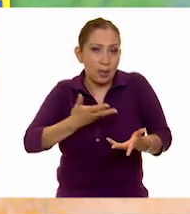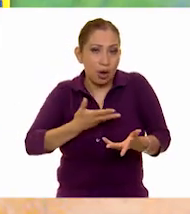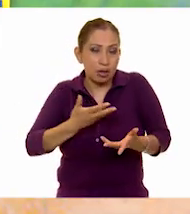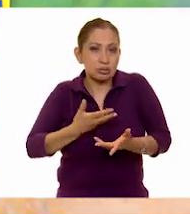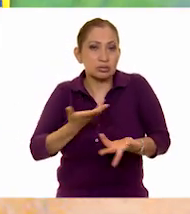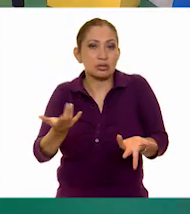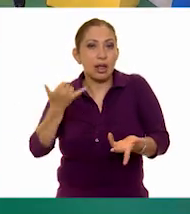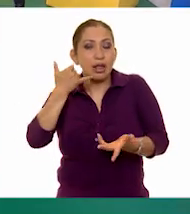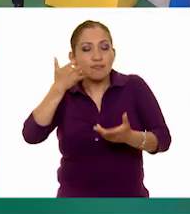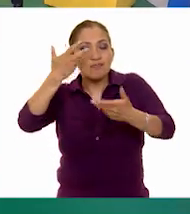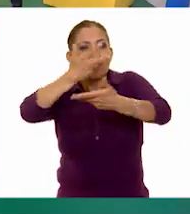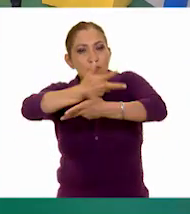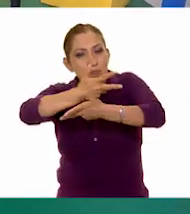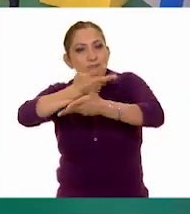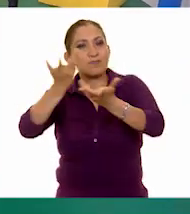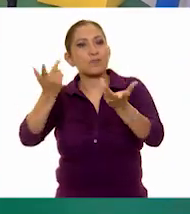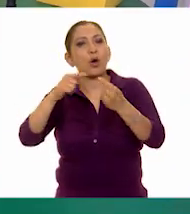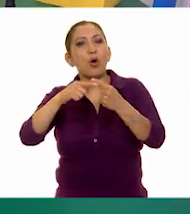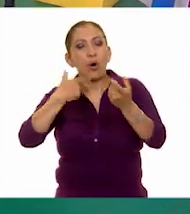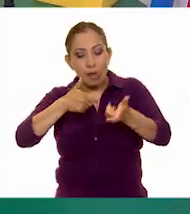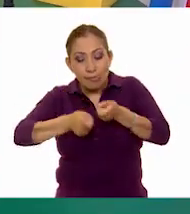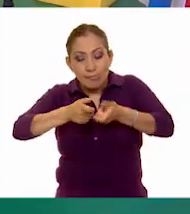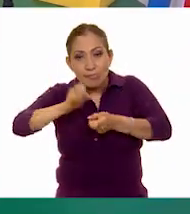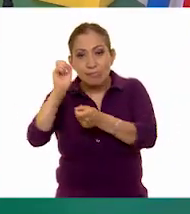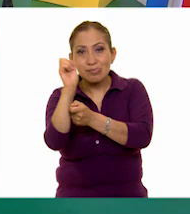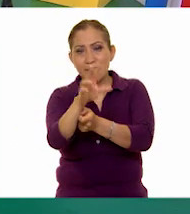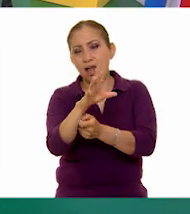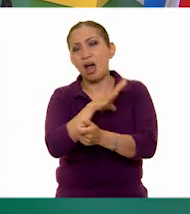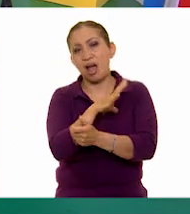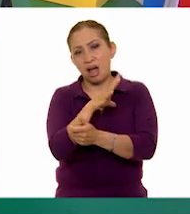las videollamadas y las mensajes.